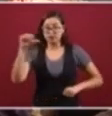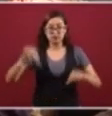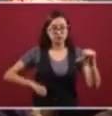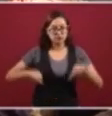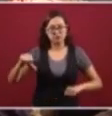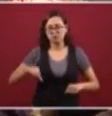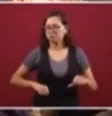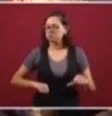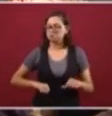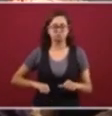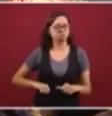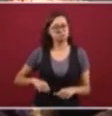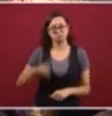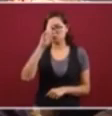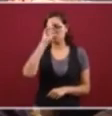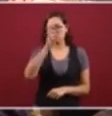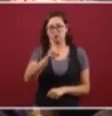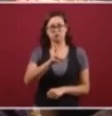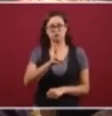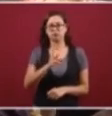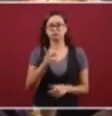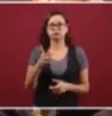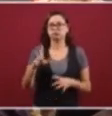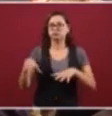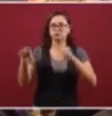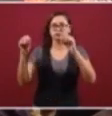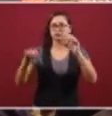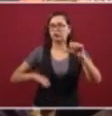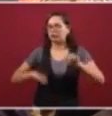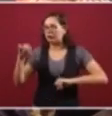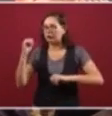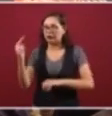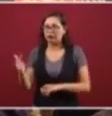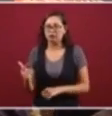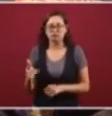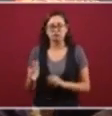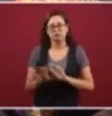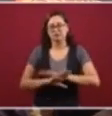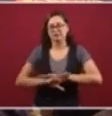el palacio, ninguna otra actividad.